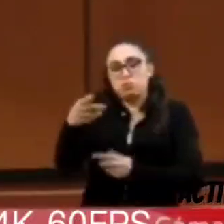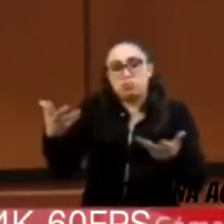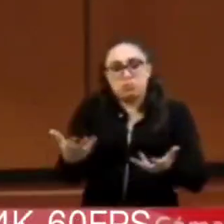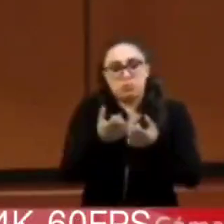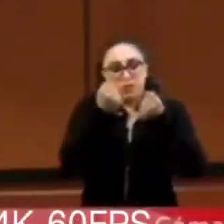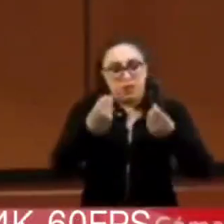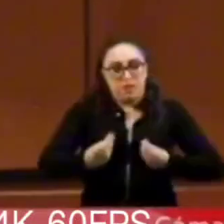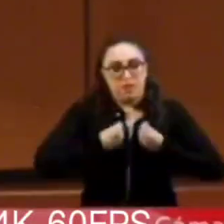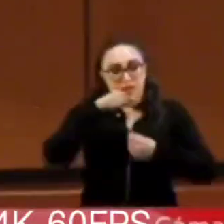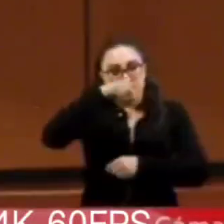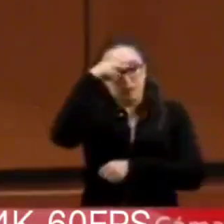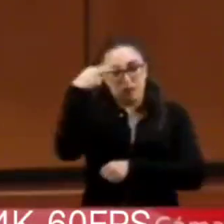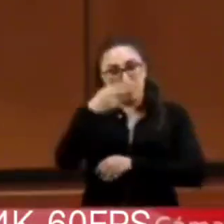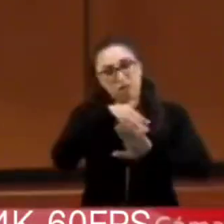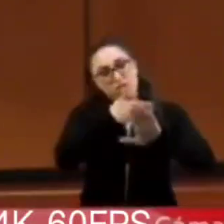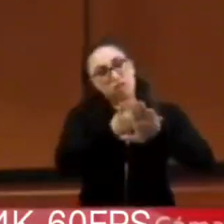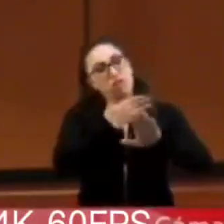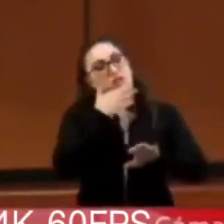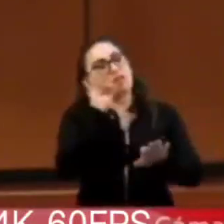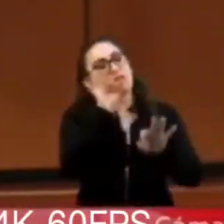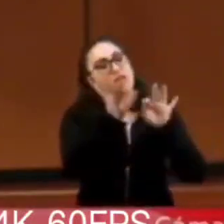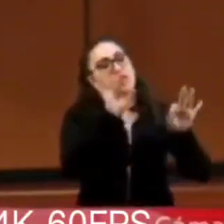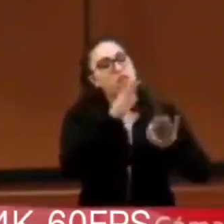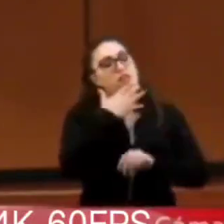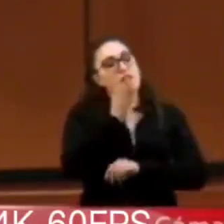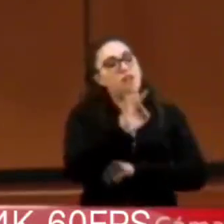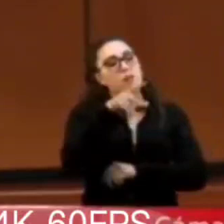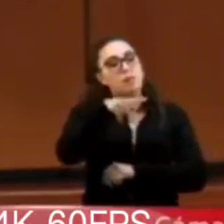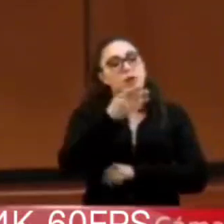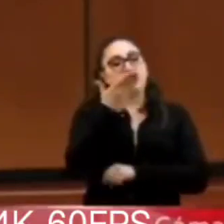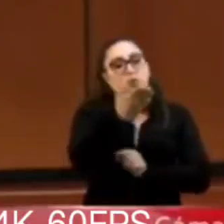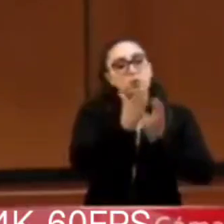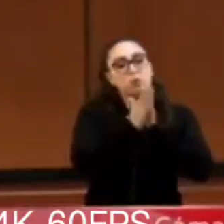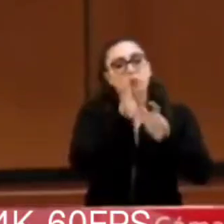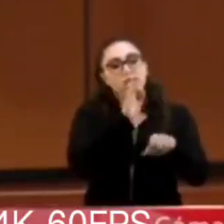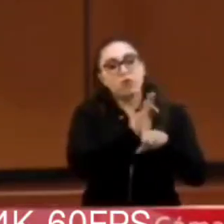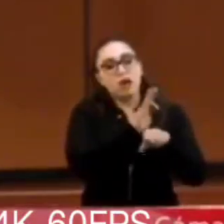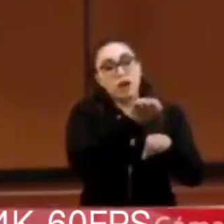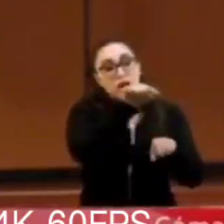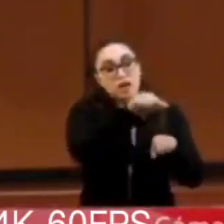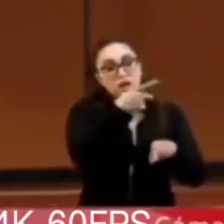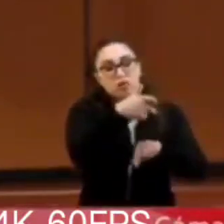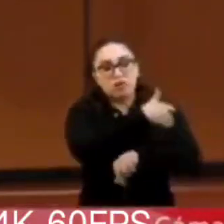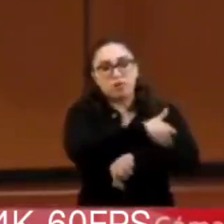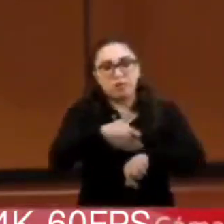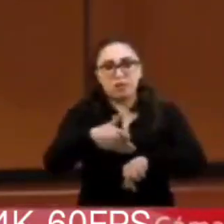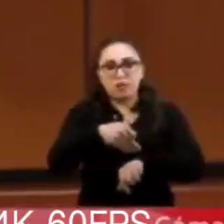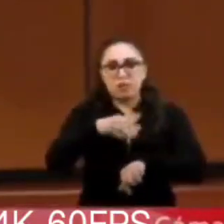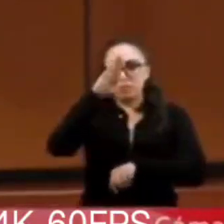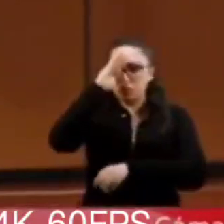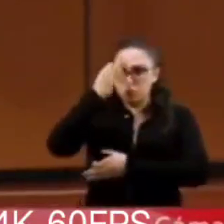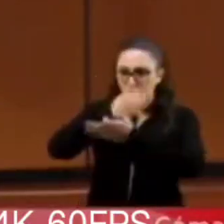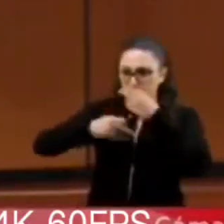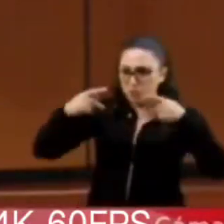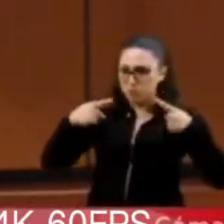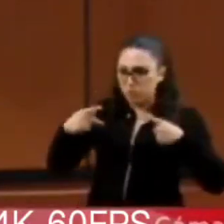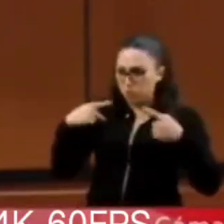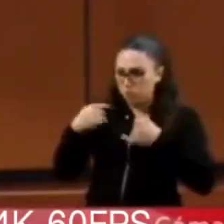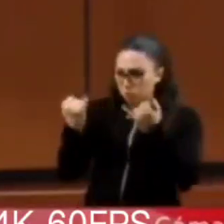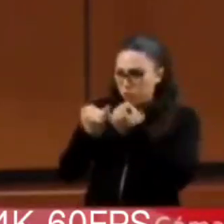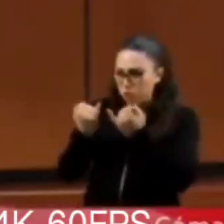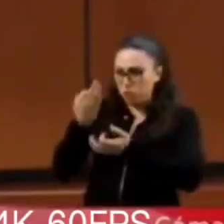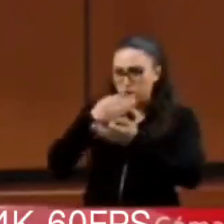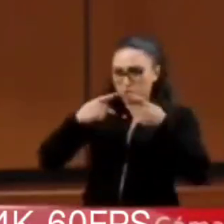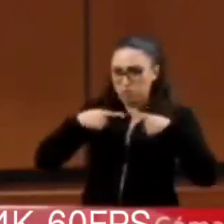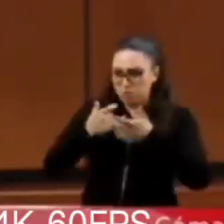insulta, pero se pide que la proteja y a su familia. ¿Que no todos somos ciudadanos? ¿Que no todos